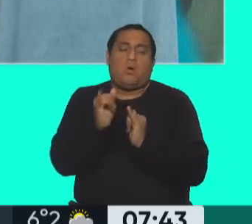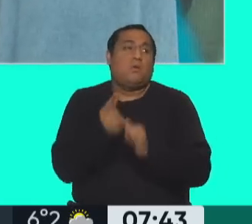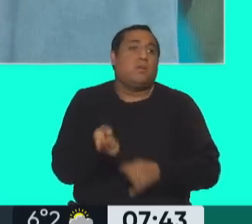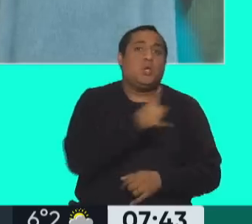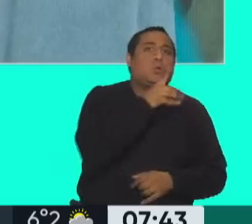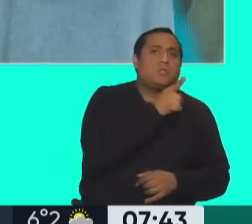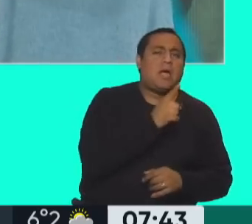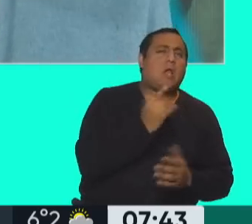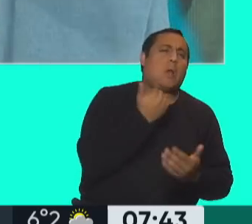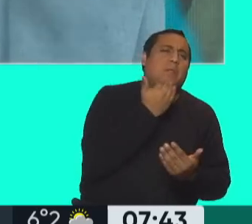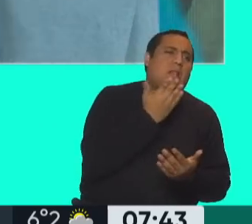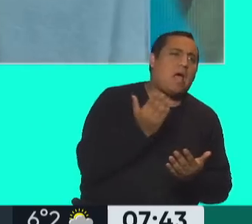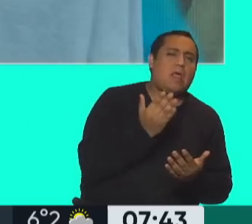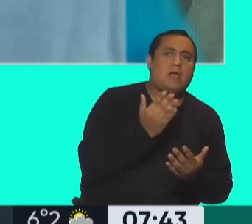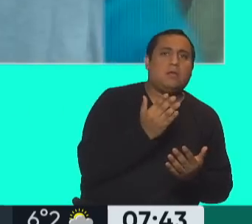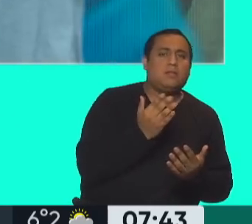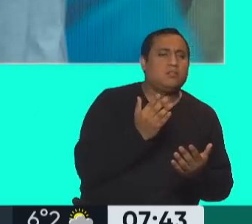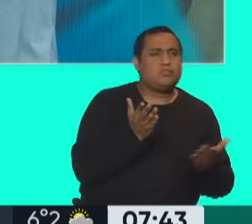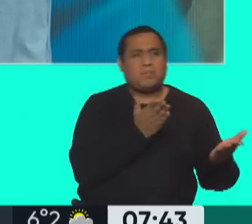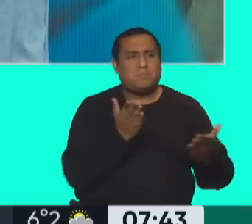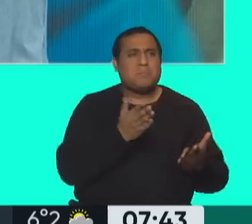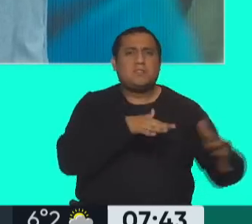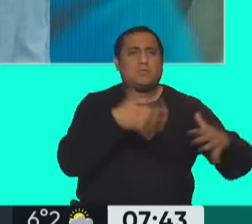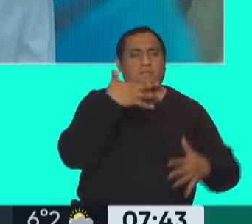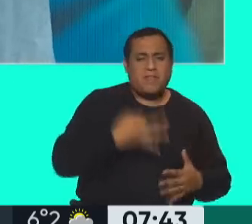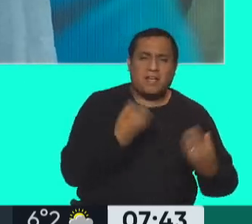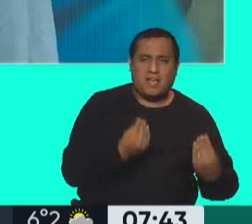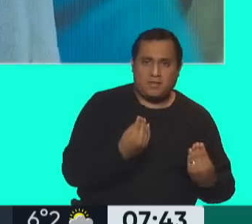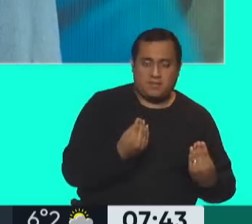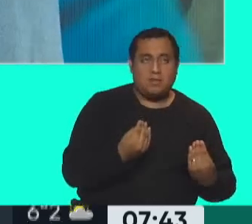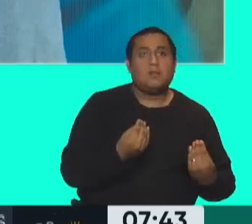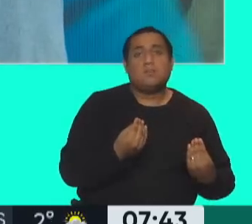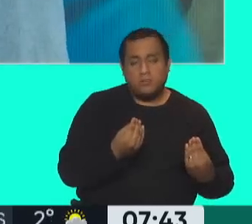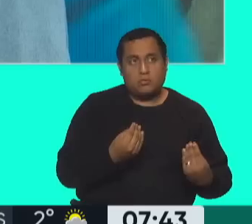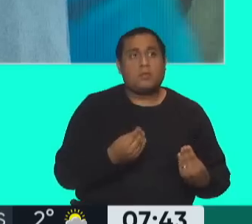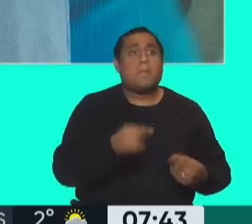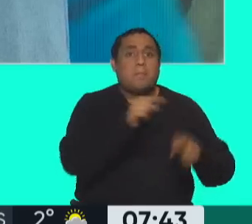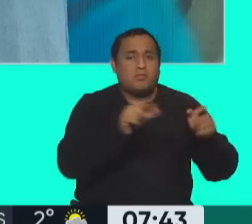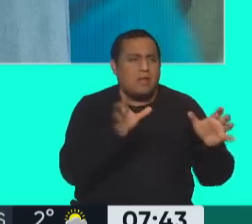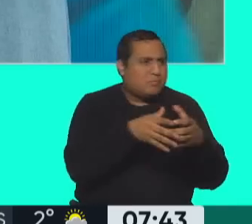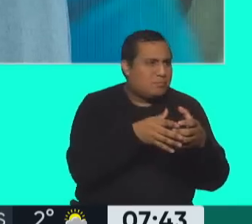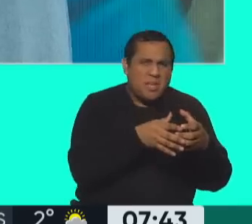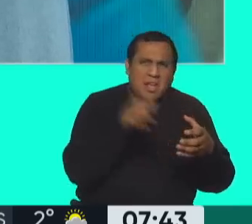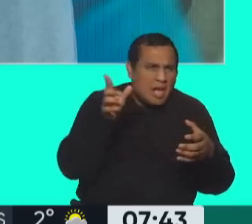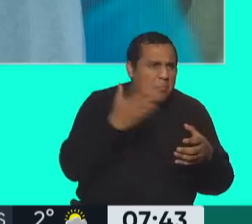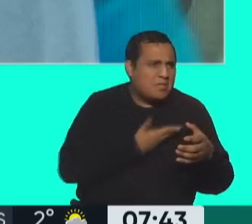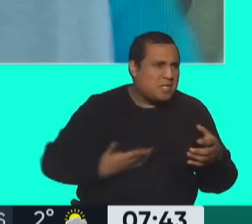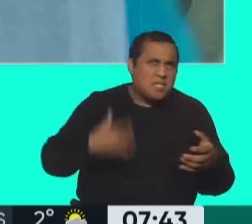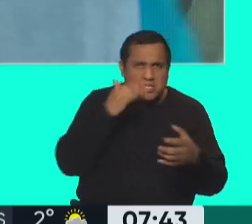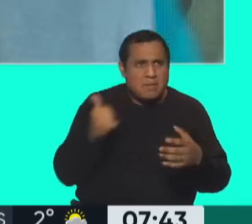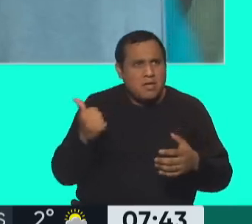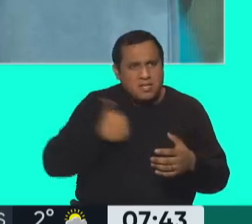es que llama a los reservistas a movilizarse contra su propio gobierno y a rebelarse contra este llamado de Putin, que hasta el